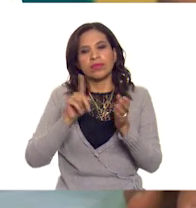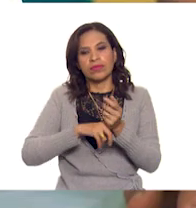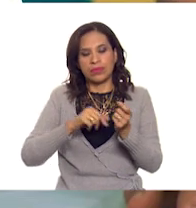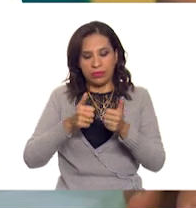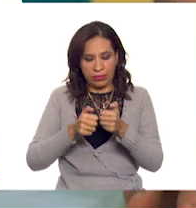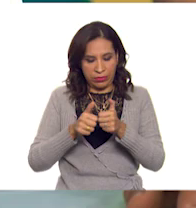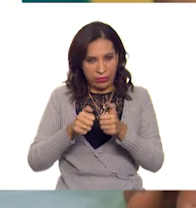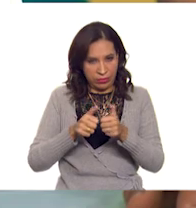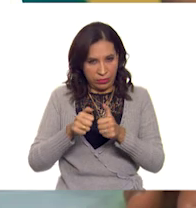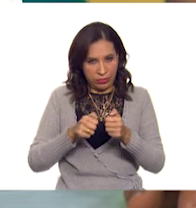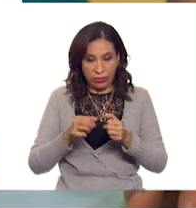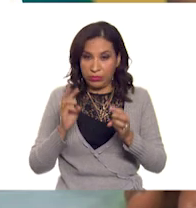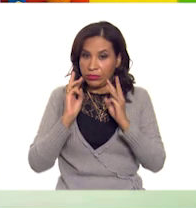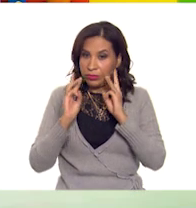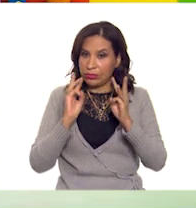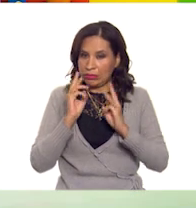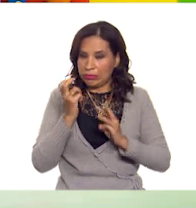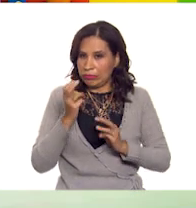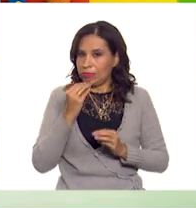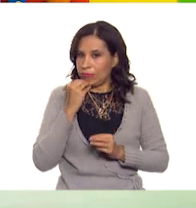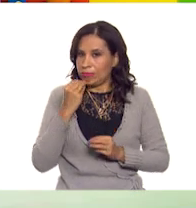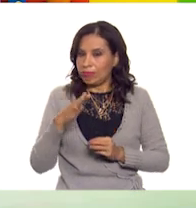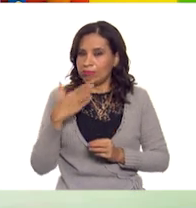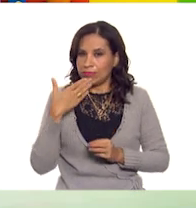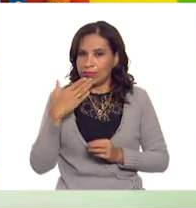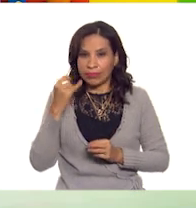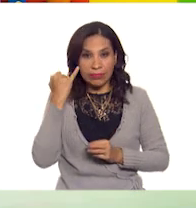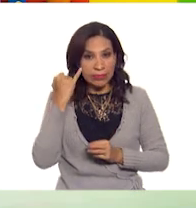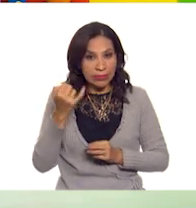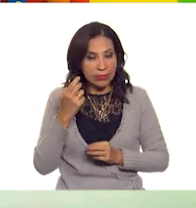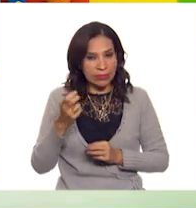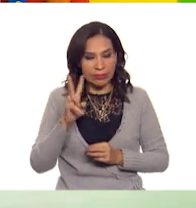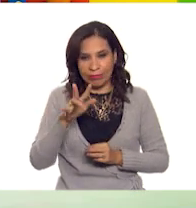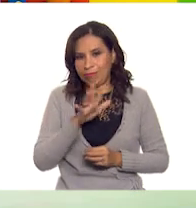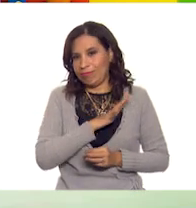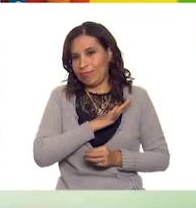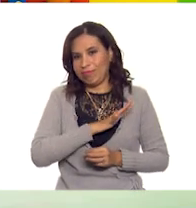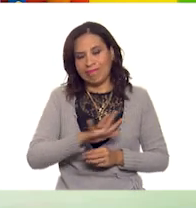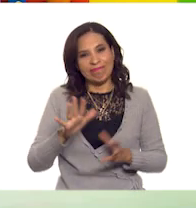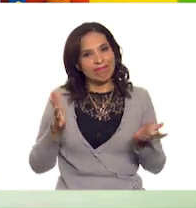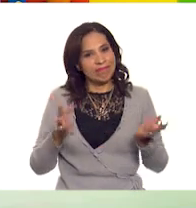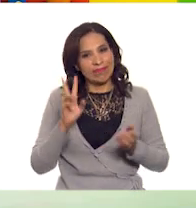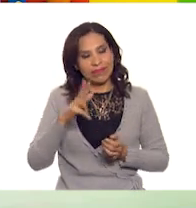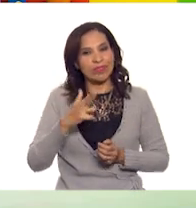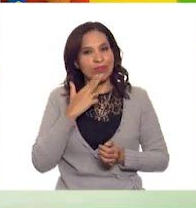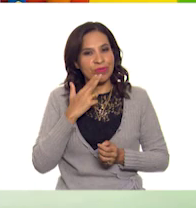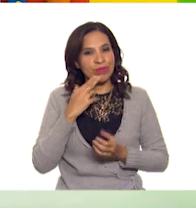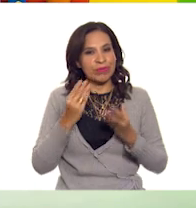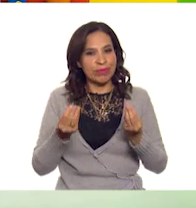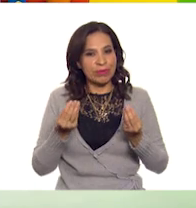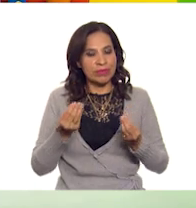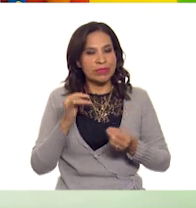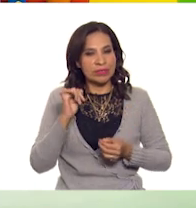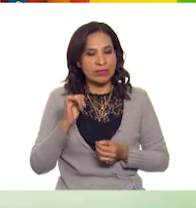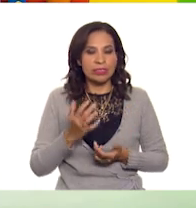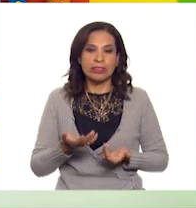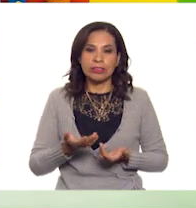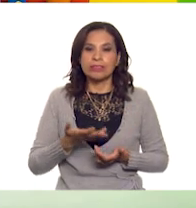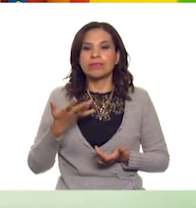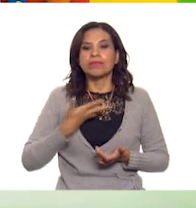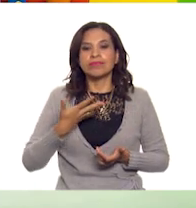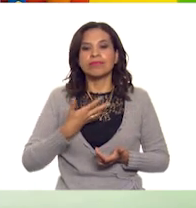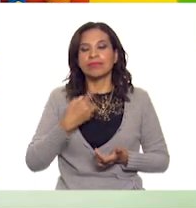control remoto. ¡Wow! Eso es muy práctico. Claro, ¿te imaginas? Sí. Será increíble. Muy útiles. Bueno,